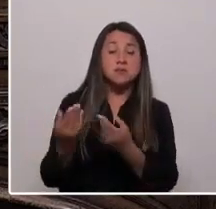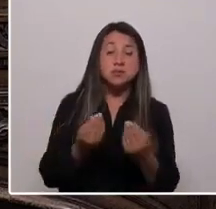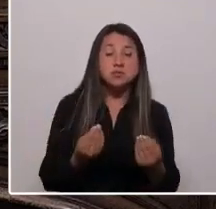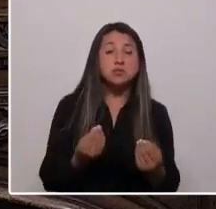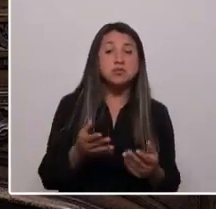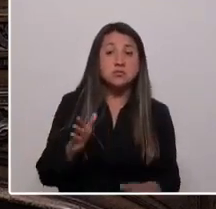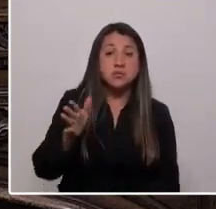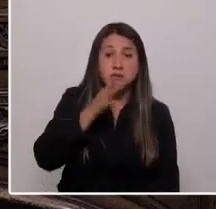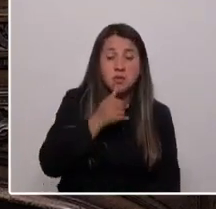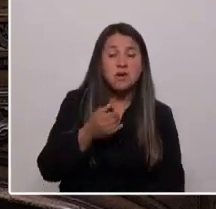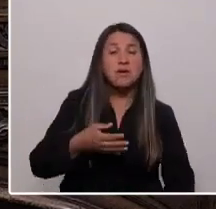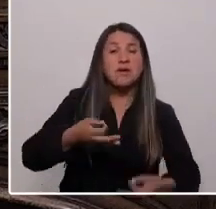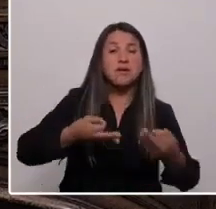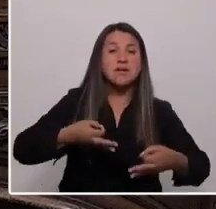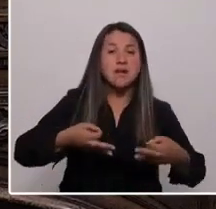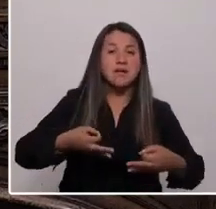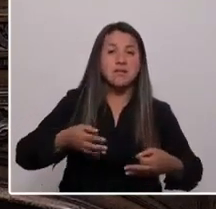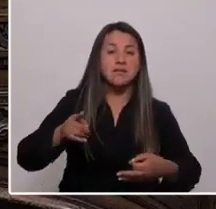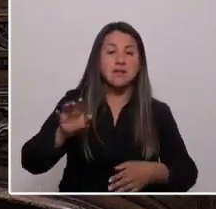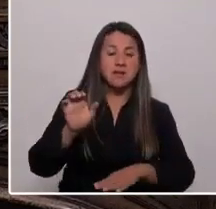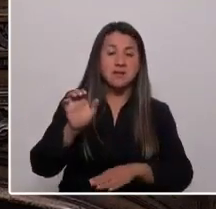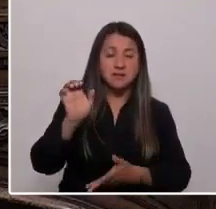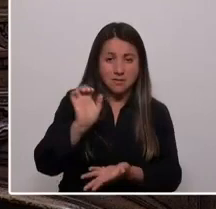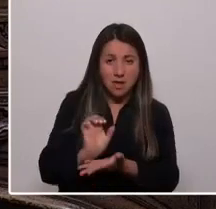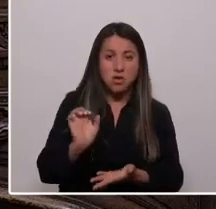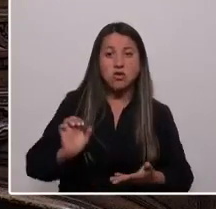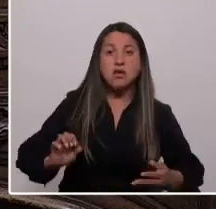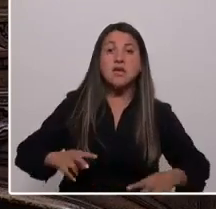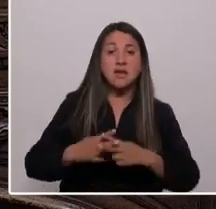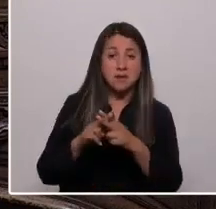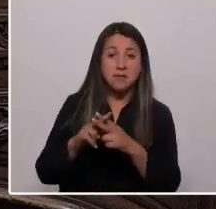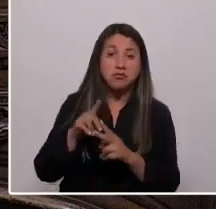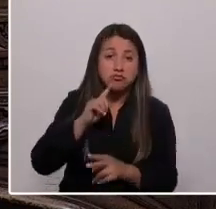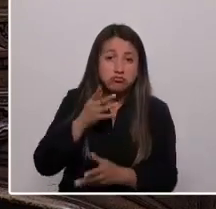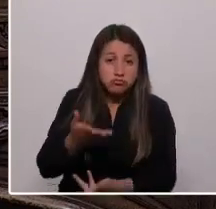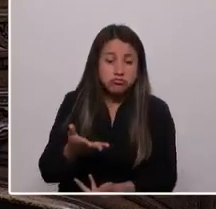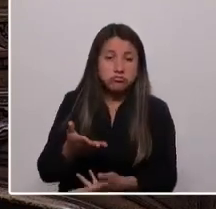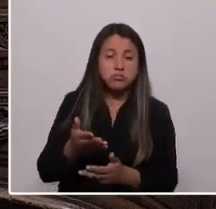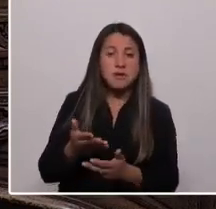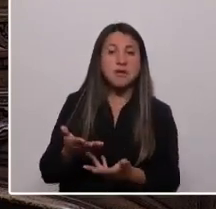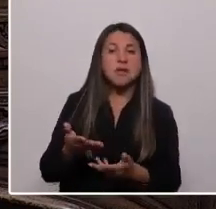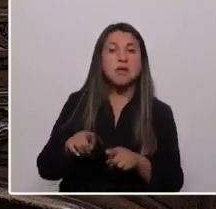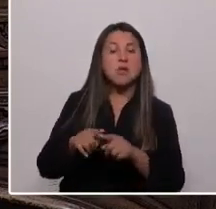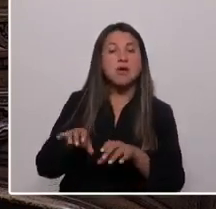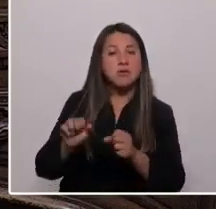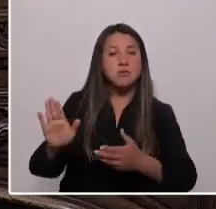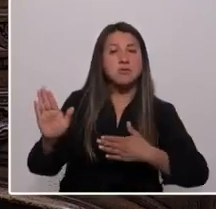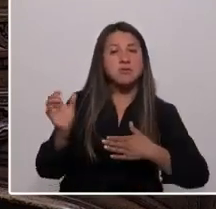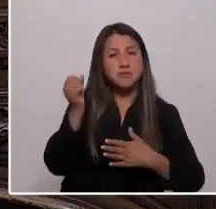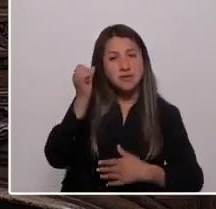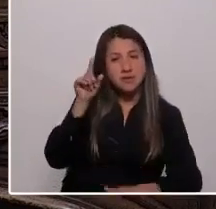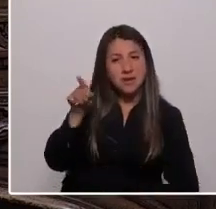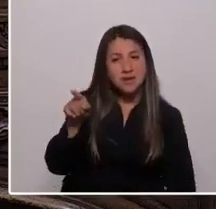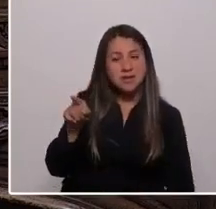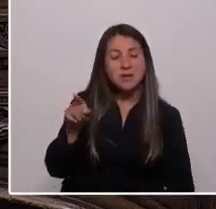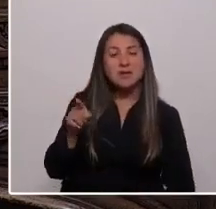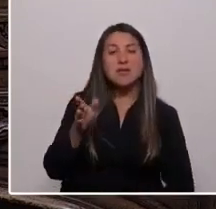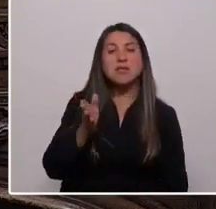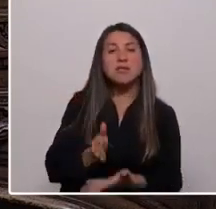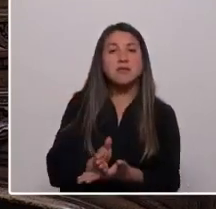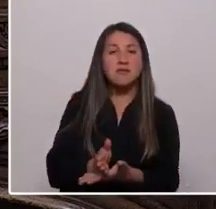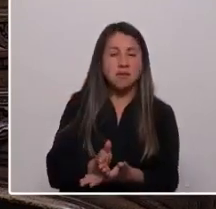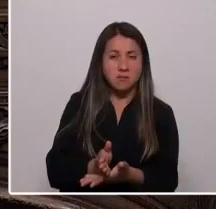de garantías estatales y herramientas para enfrentarla quizá también del compromiso que se necesita debemos ser capaces de